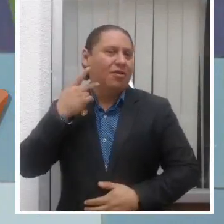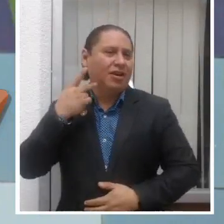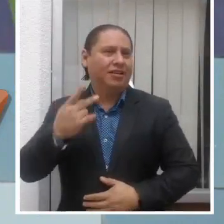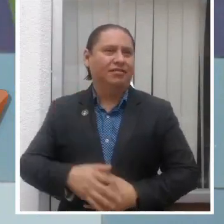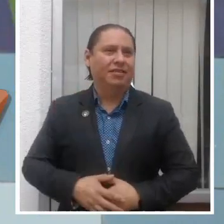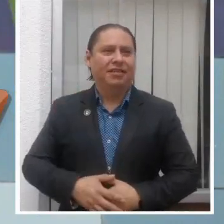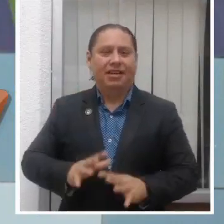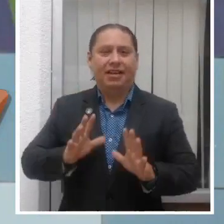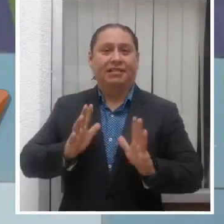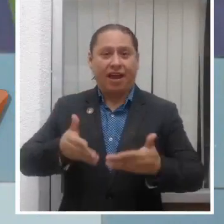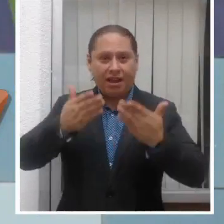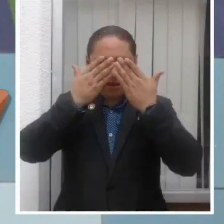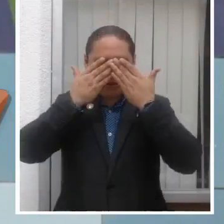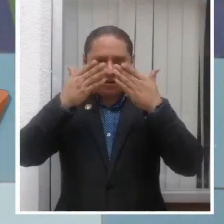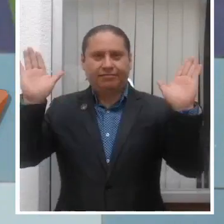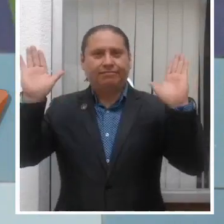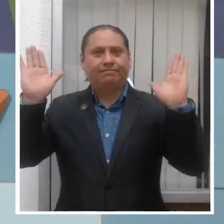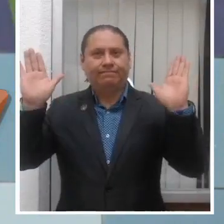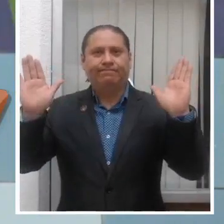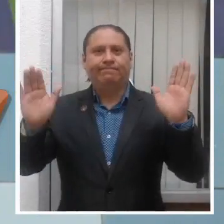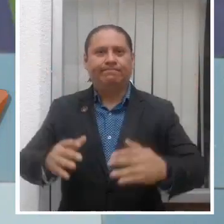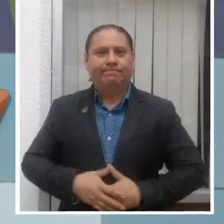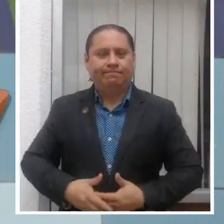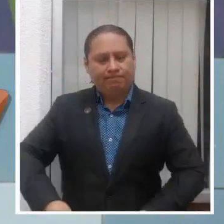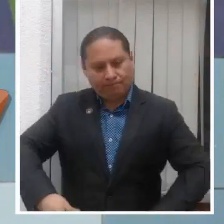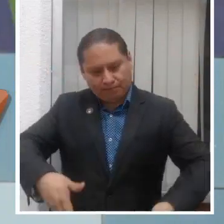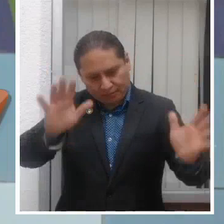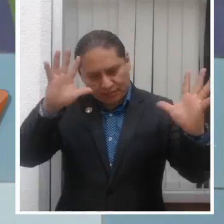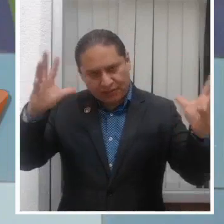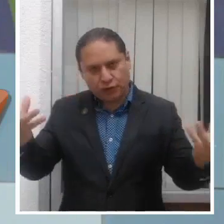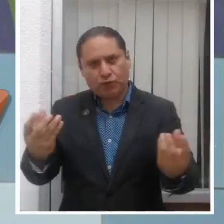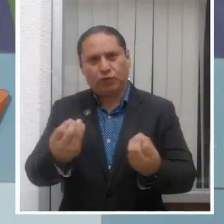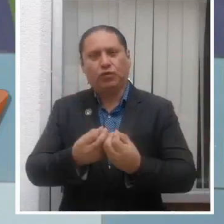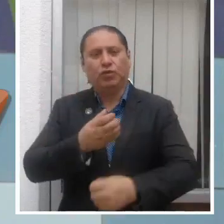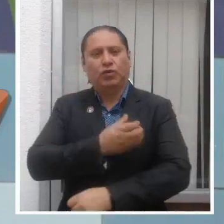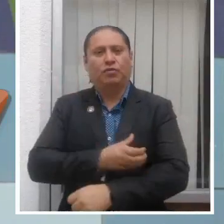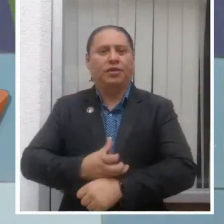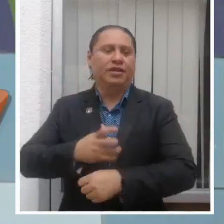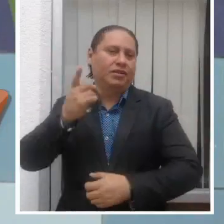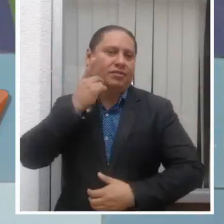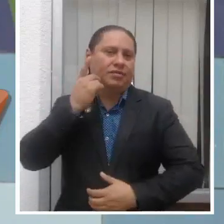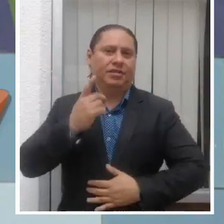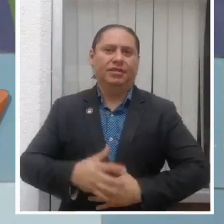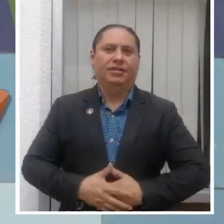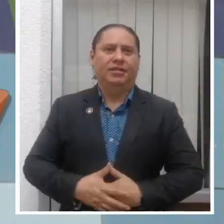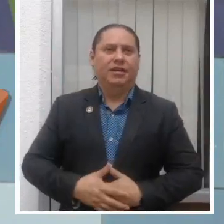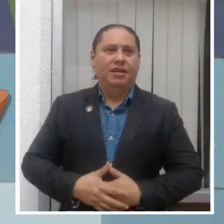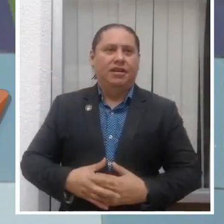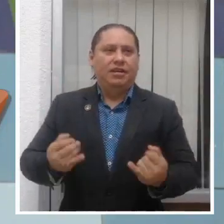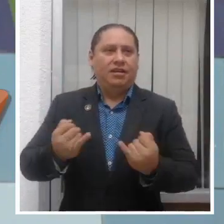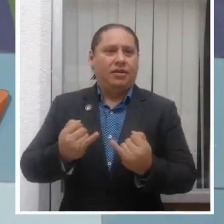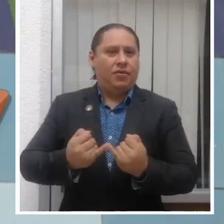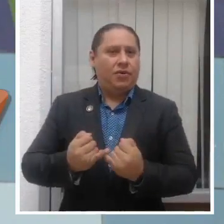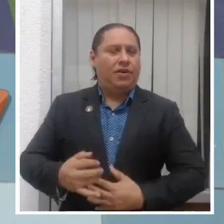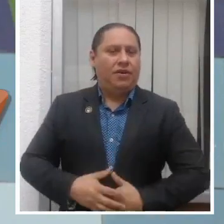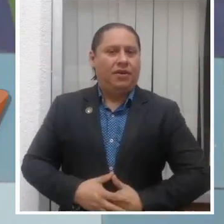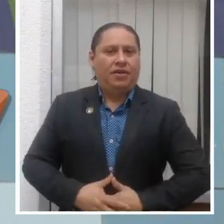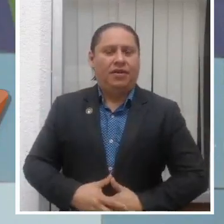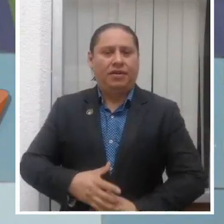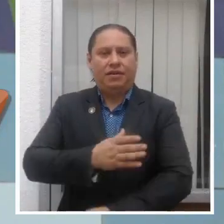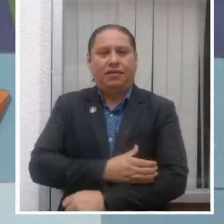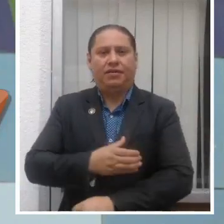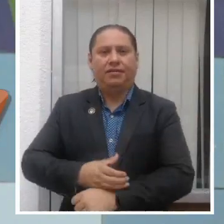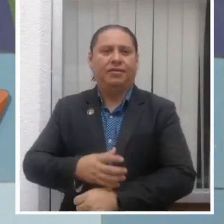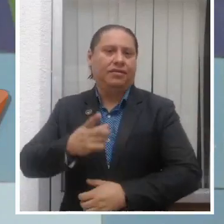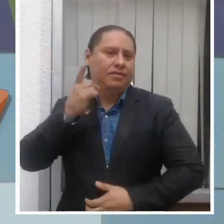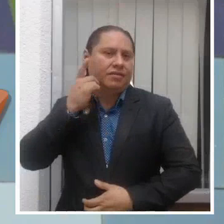Pero ya lo estoy abriendo y estoy encaminando junto con mis compañeros diputados. También a mi